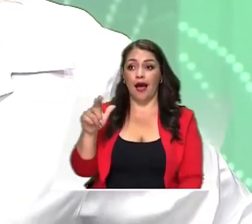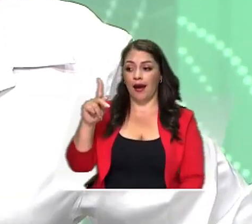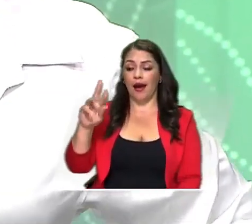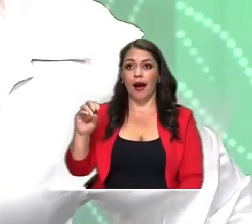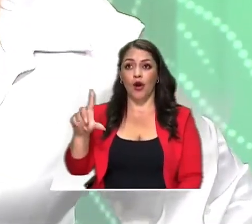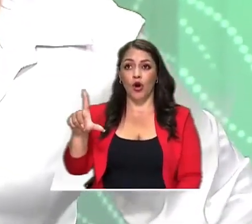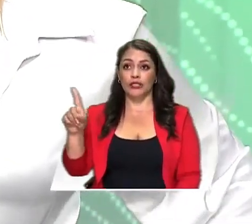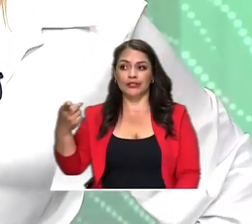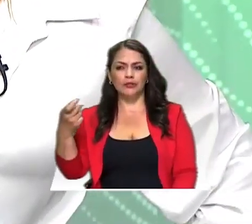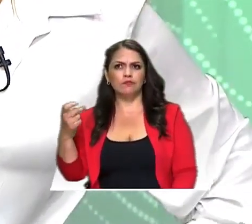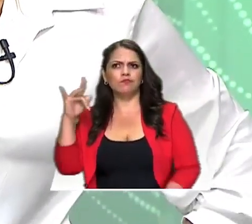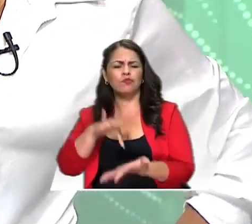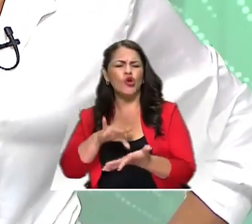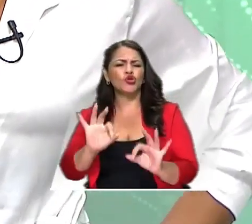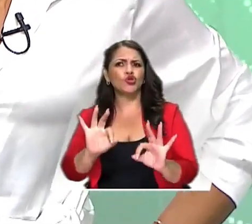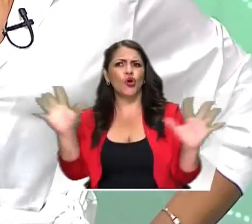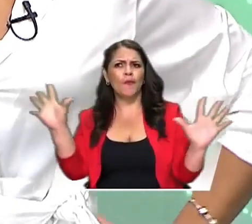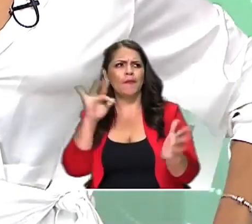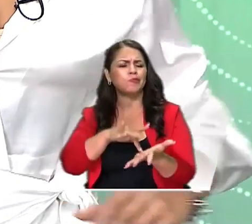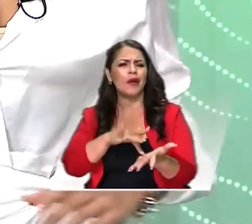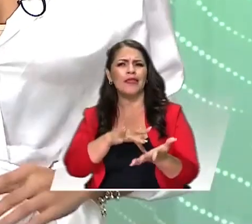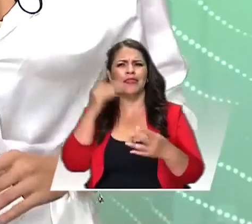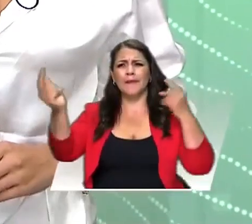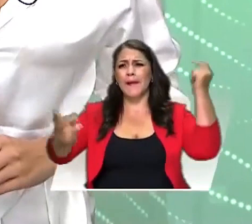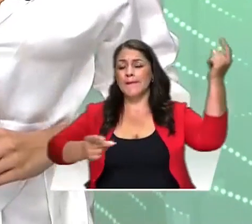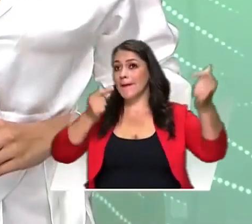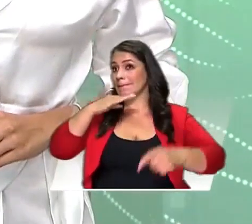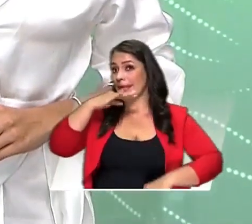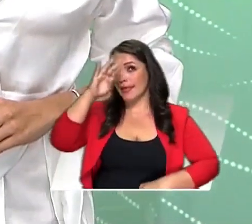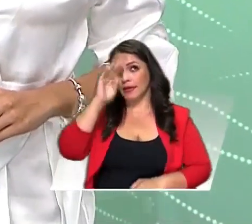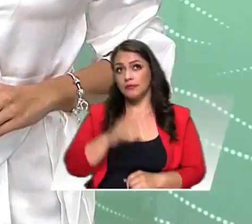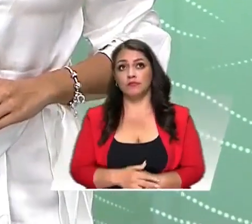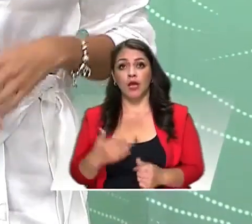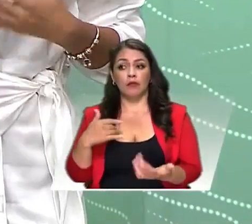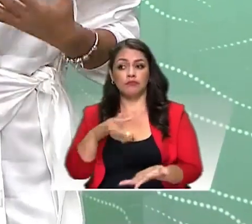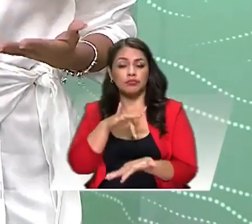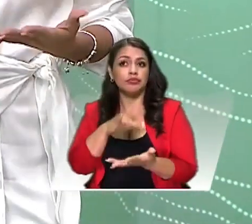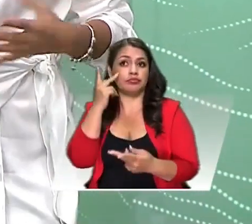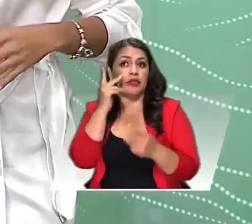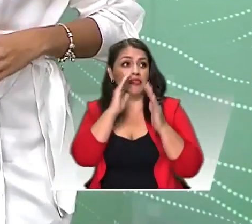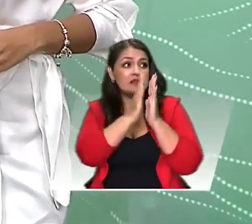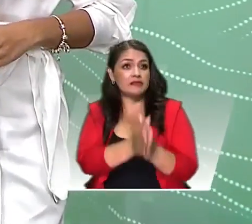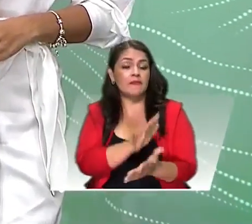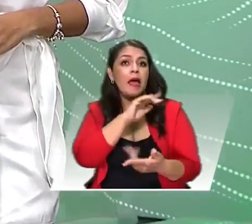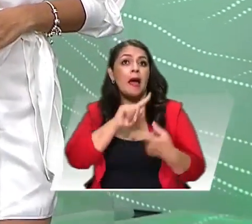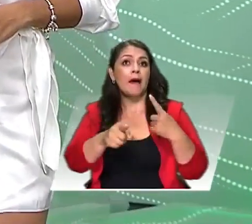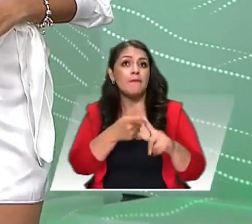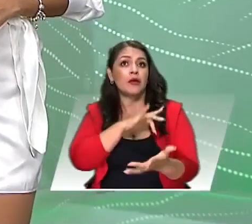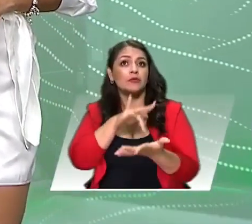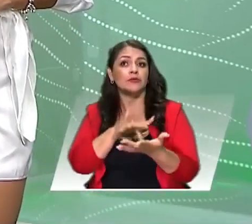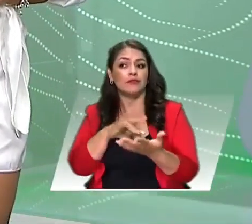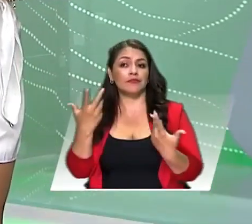G apareció de sorpresa en una discoteca de Medellín. La artista decidió pasar estos días de diciembre con sus amigos y celebrar su